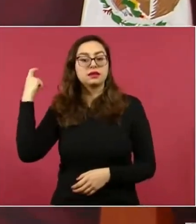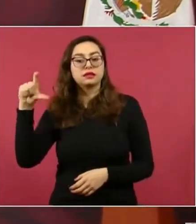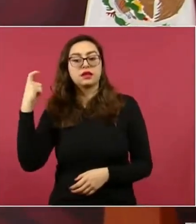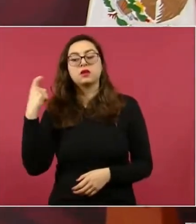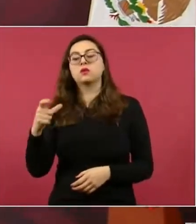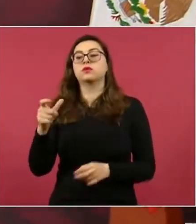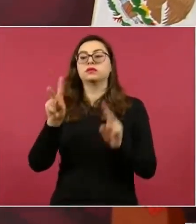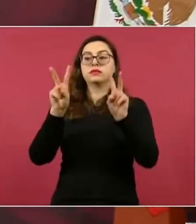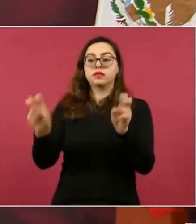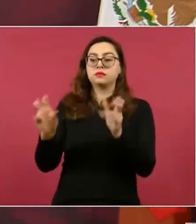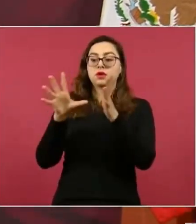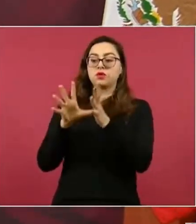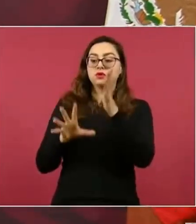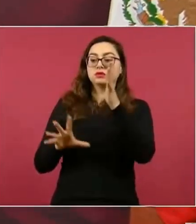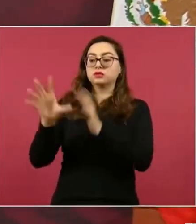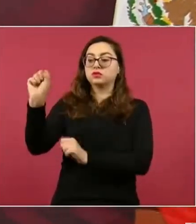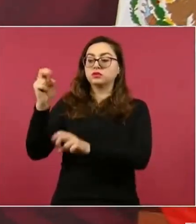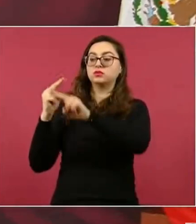periodo